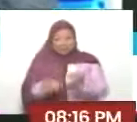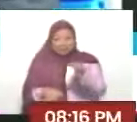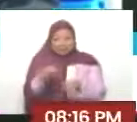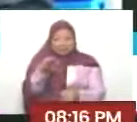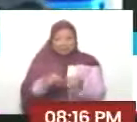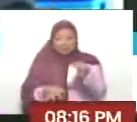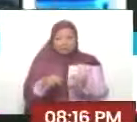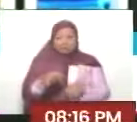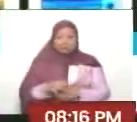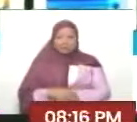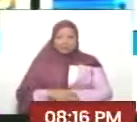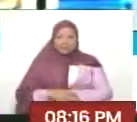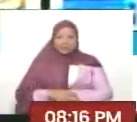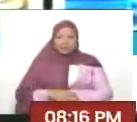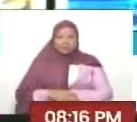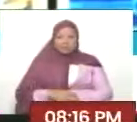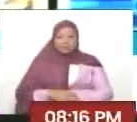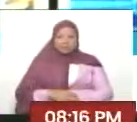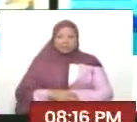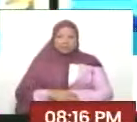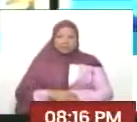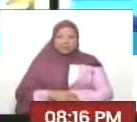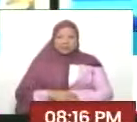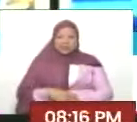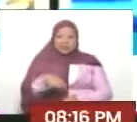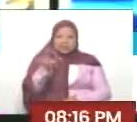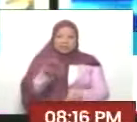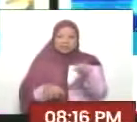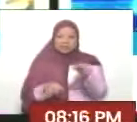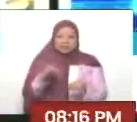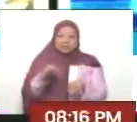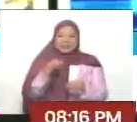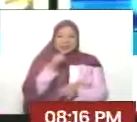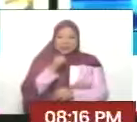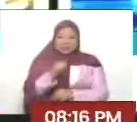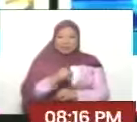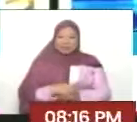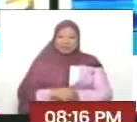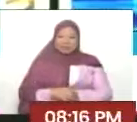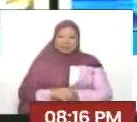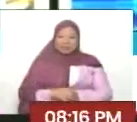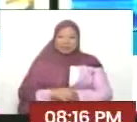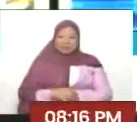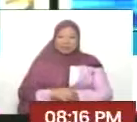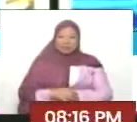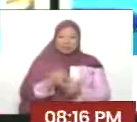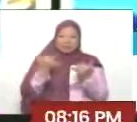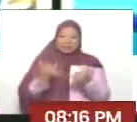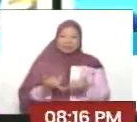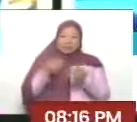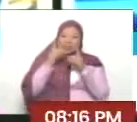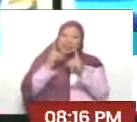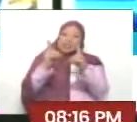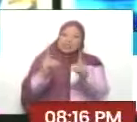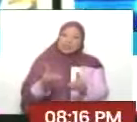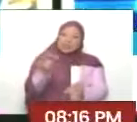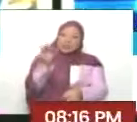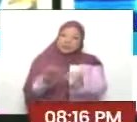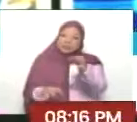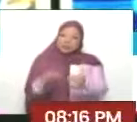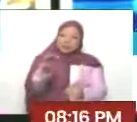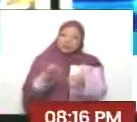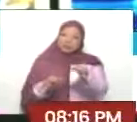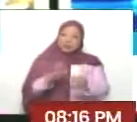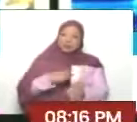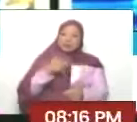Internacional, que tiene en sus manos la Corte Internacional de Justicia. Una decisión de la Corte Internacional de